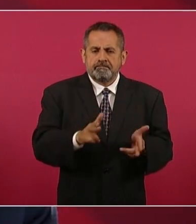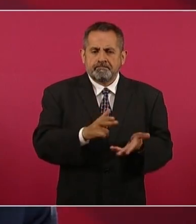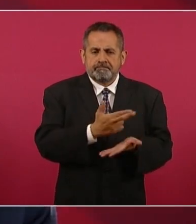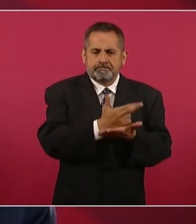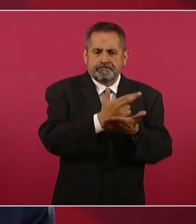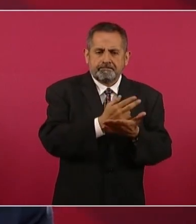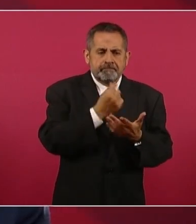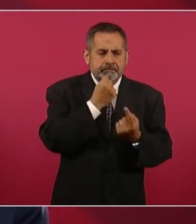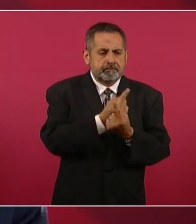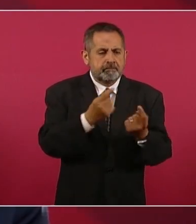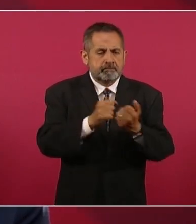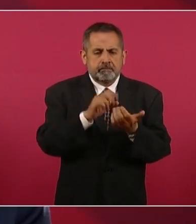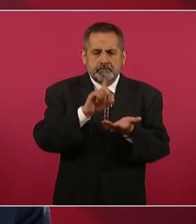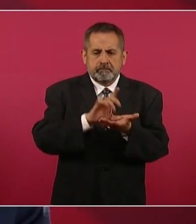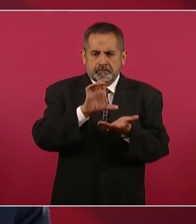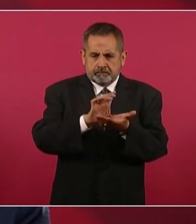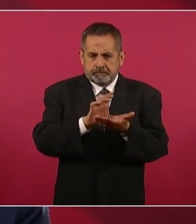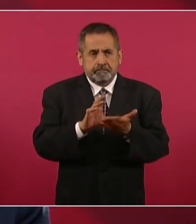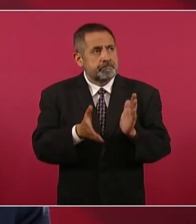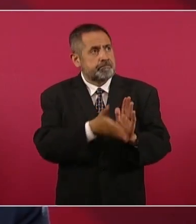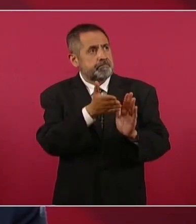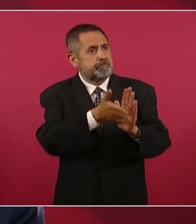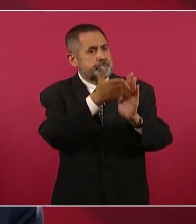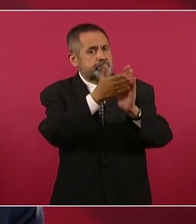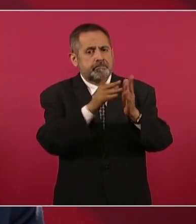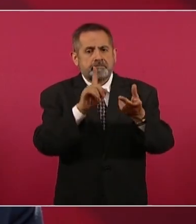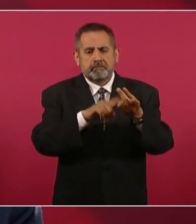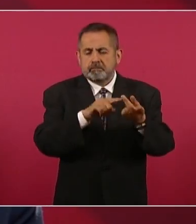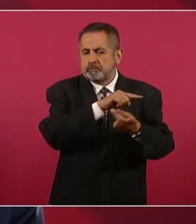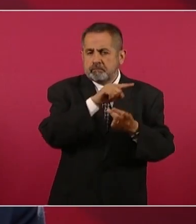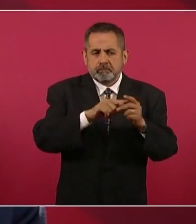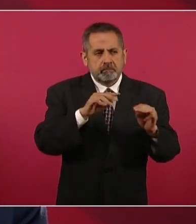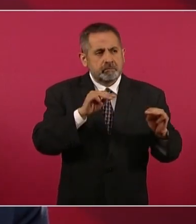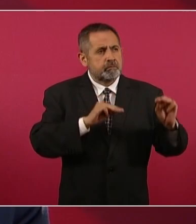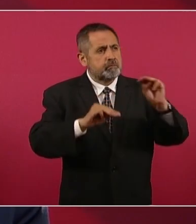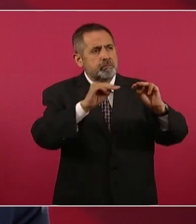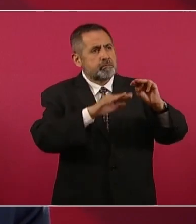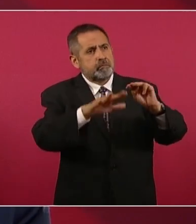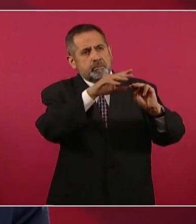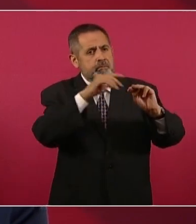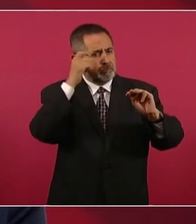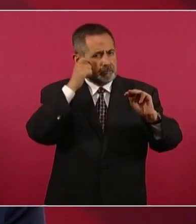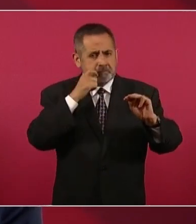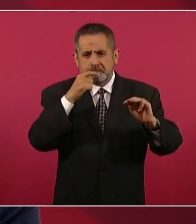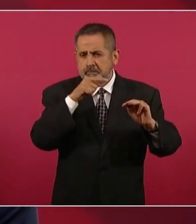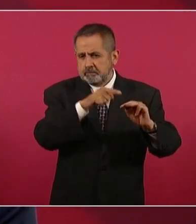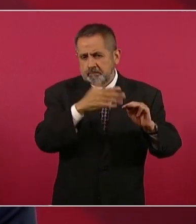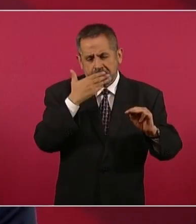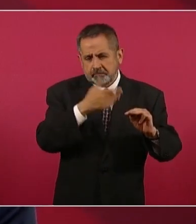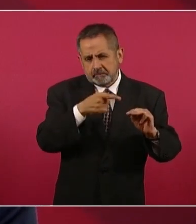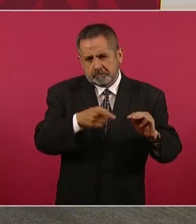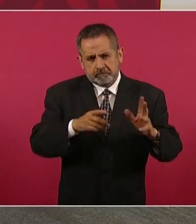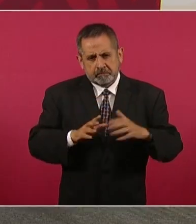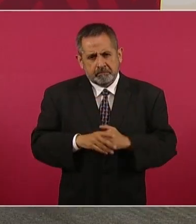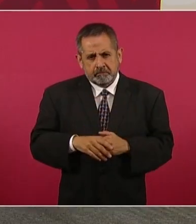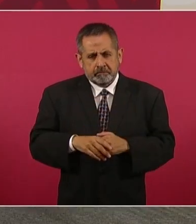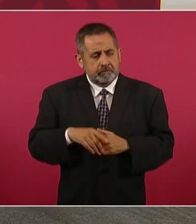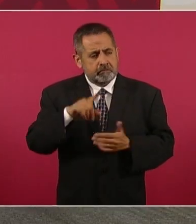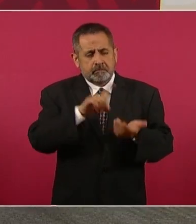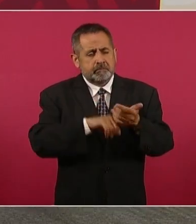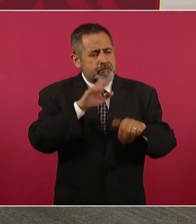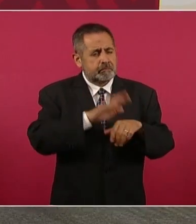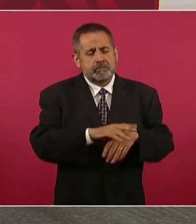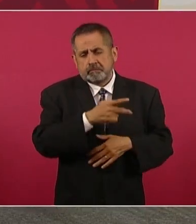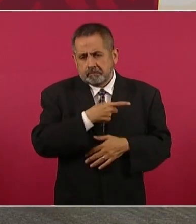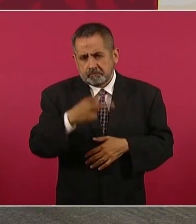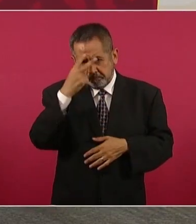con discapacidad en la montaña de Guerrero, que es pues la región más pobre de